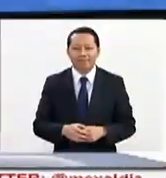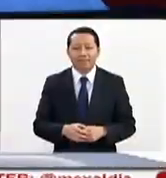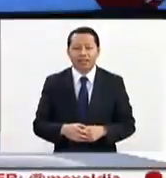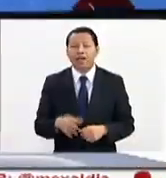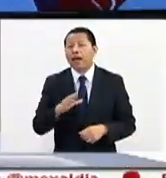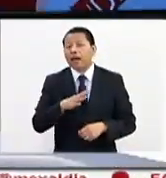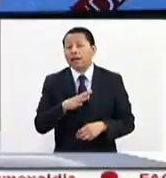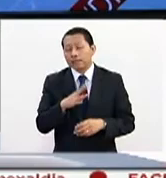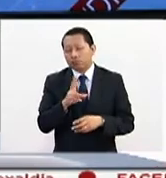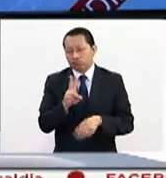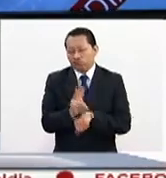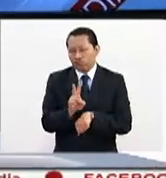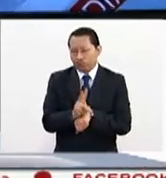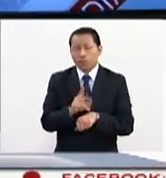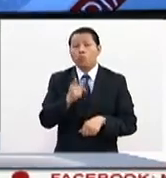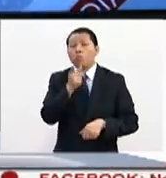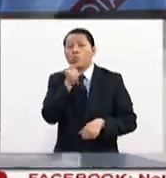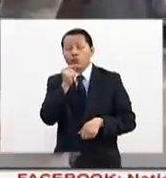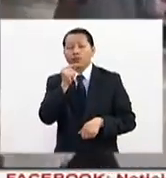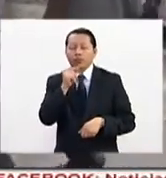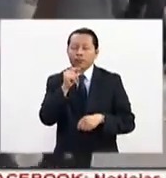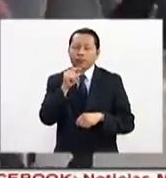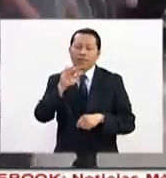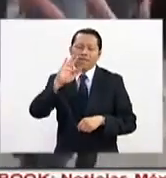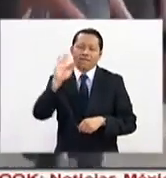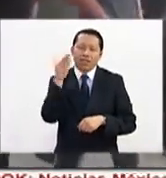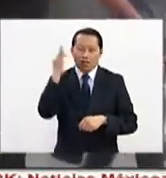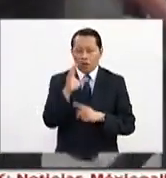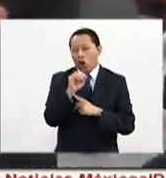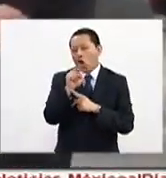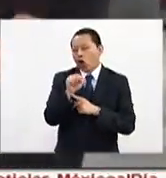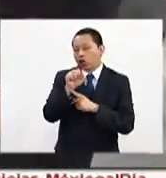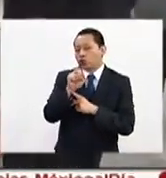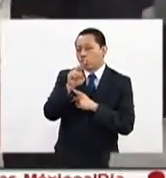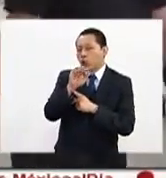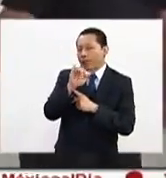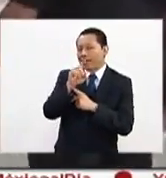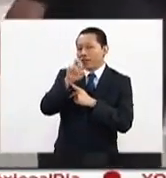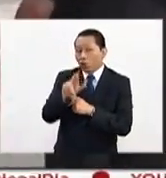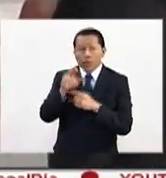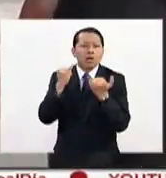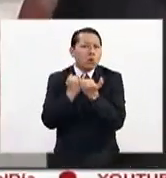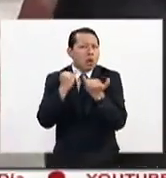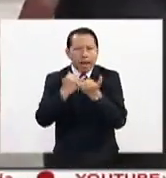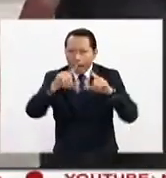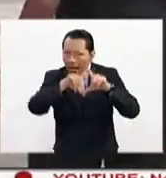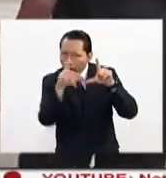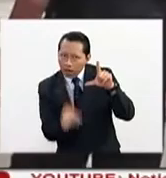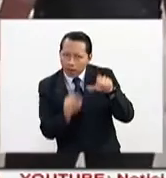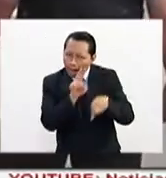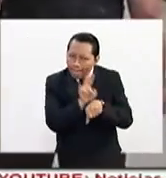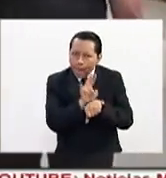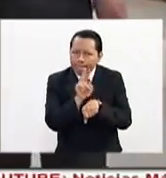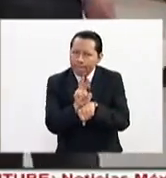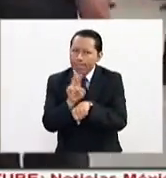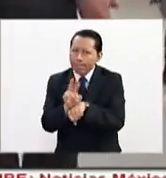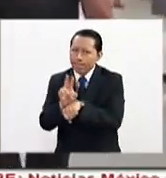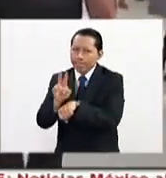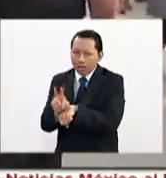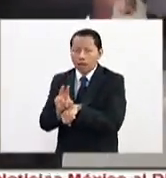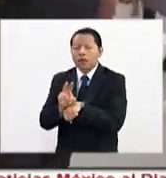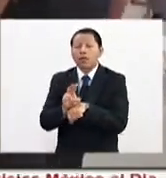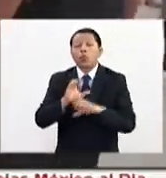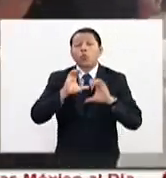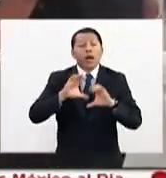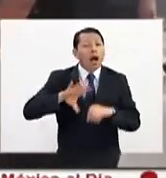Y los inspectores de la Procuraduría Federal del Consumidor también realizaron un operativo de vigilancia en todo el país para evitar abusos a